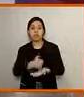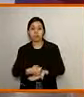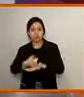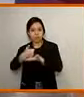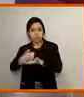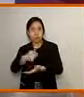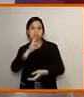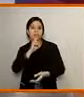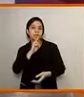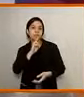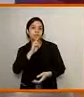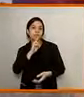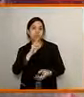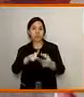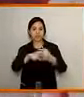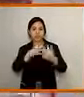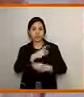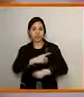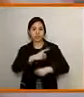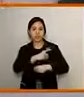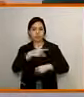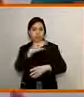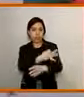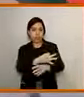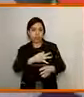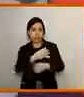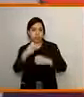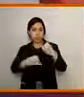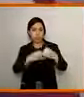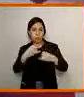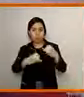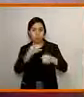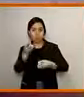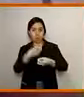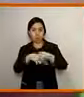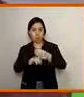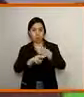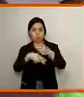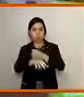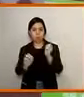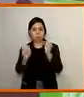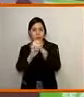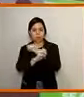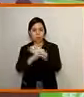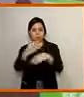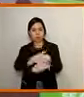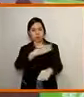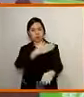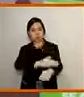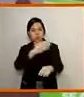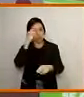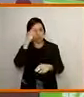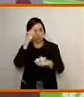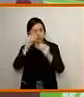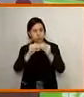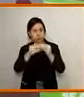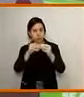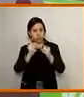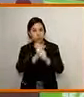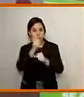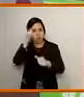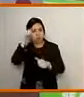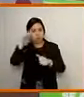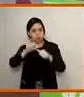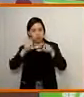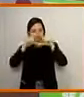cumplen a Honduras. Vamos a iniciar la diversión de esta tarde con nuestro juego de premiados y premiados mix. Pero antes de conocer los números ganadores, les recuerdo